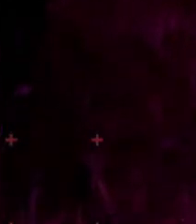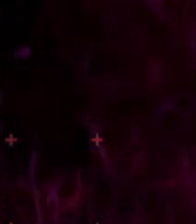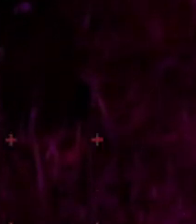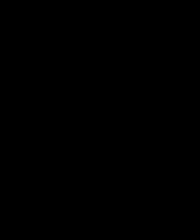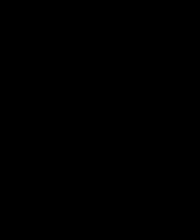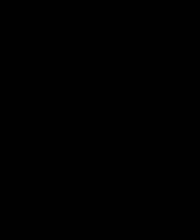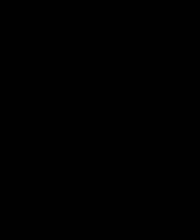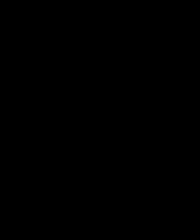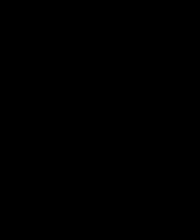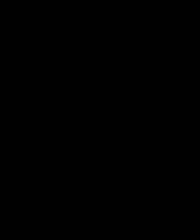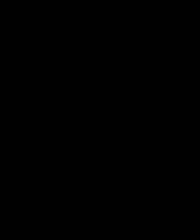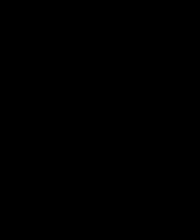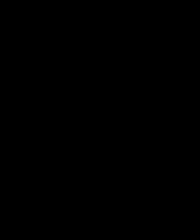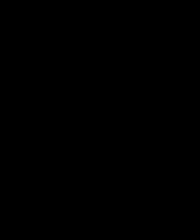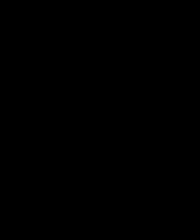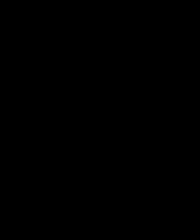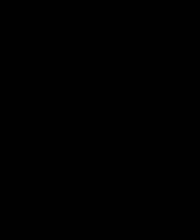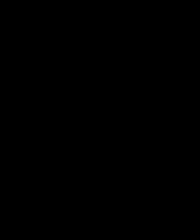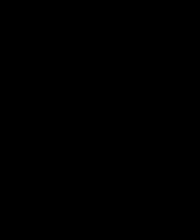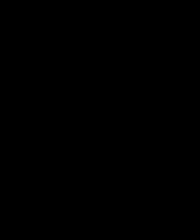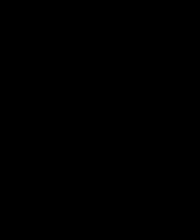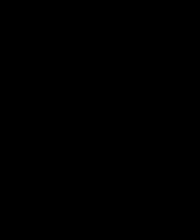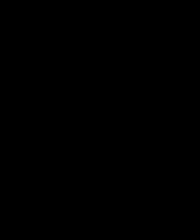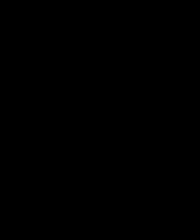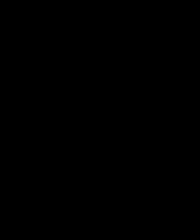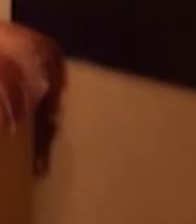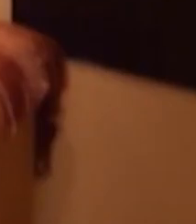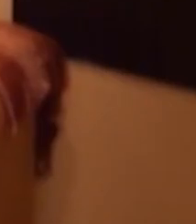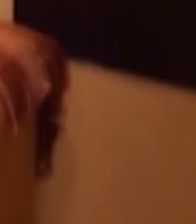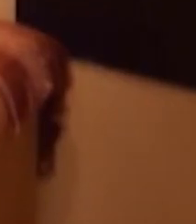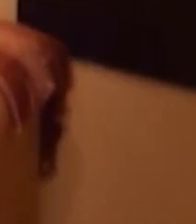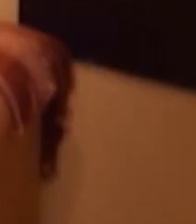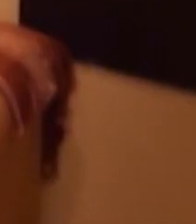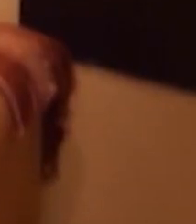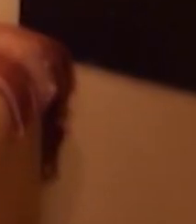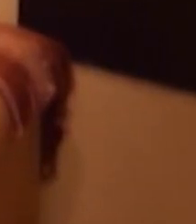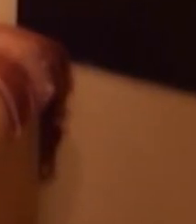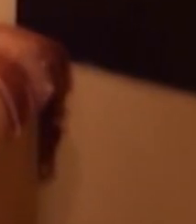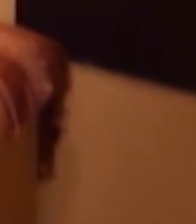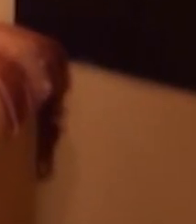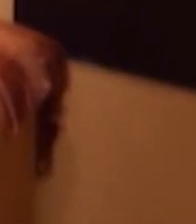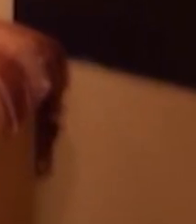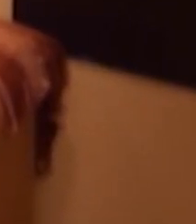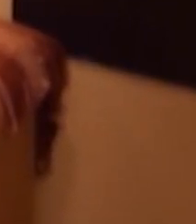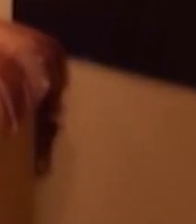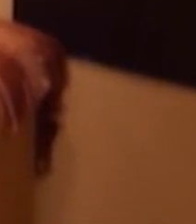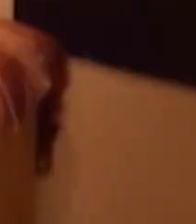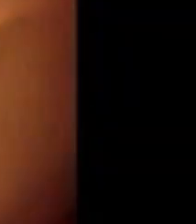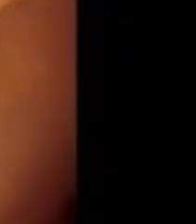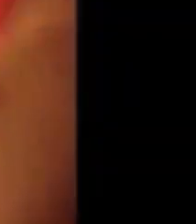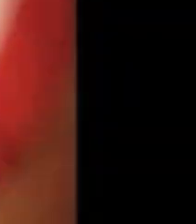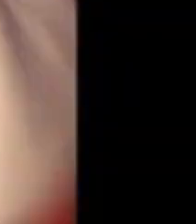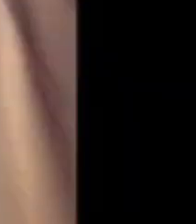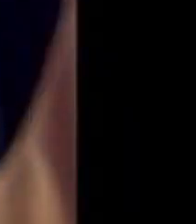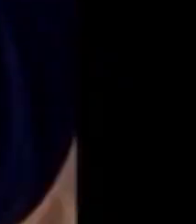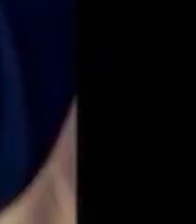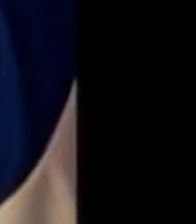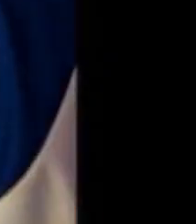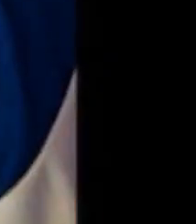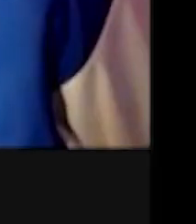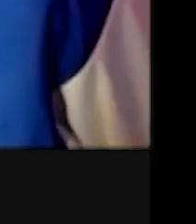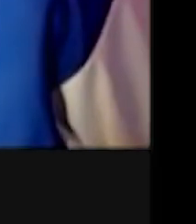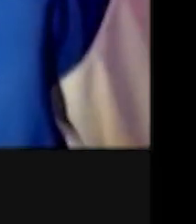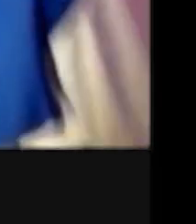Costa Rica Televisión. Han pasado 29 días exactamente. ¿Te da miedo que